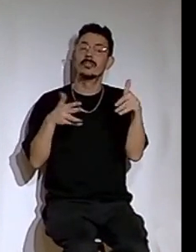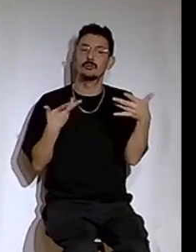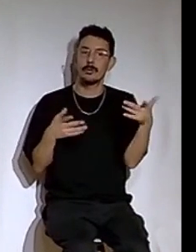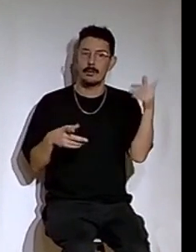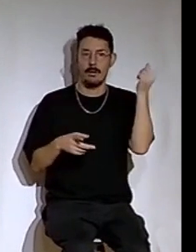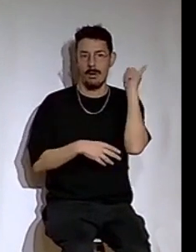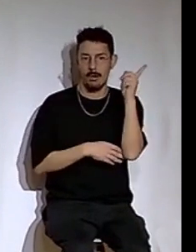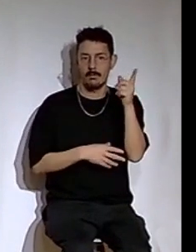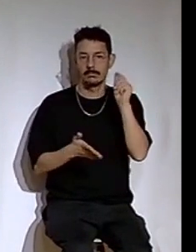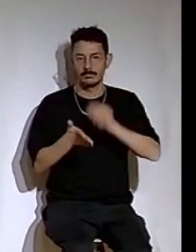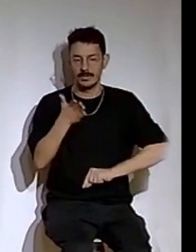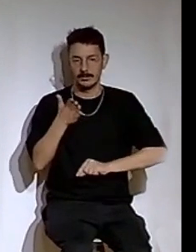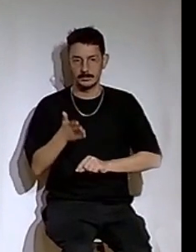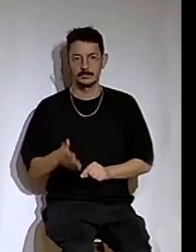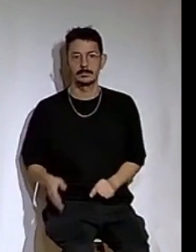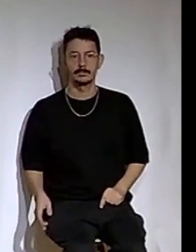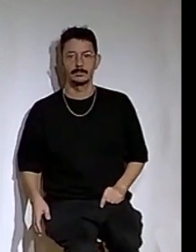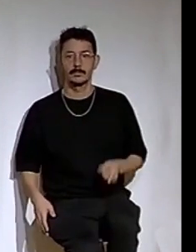ste